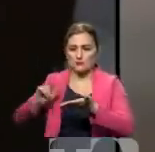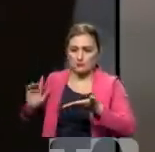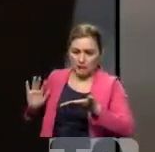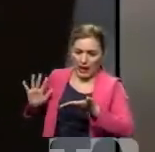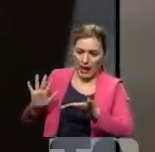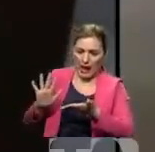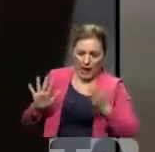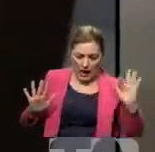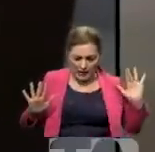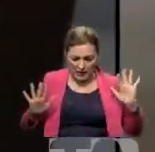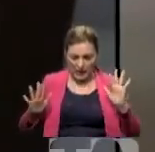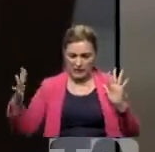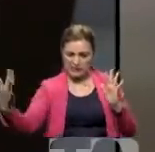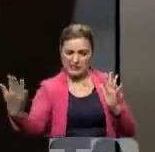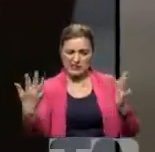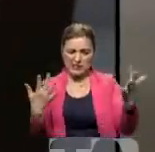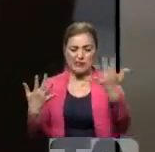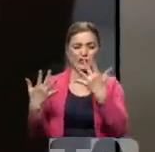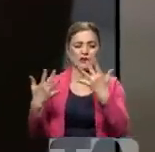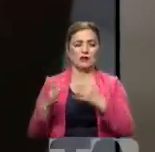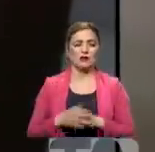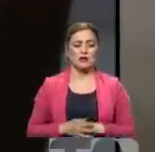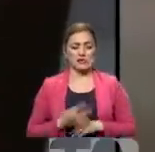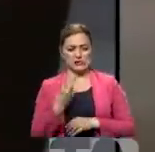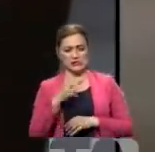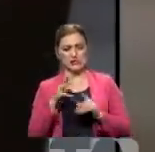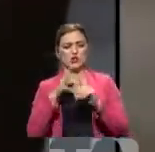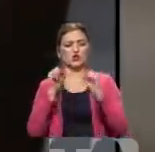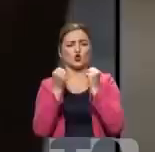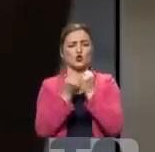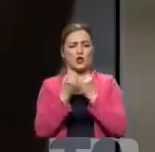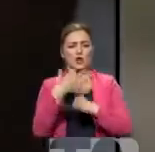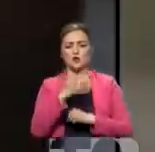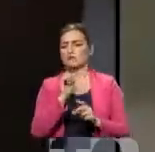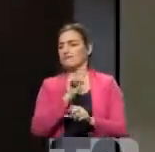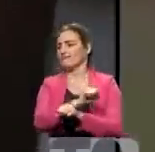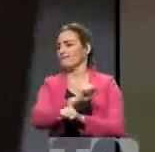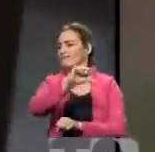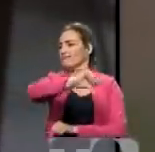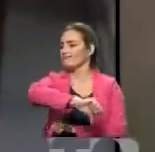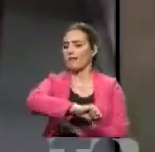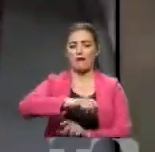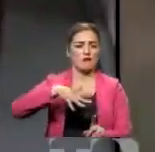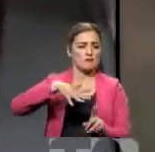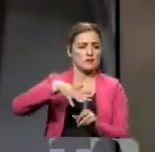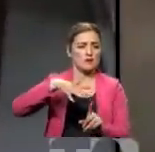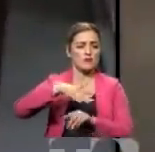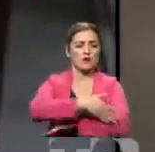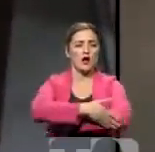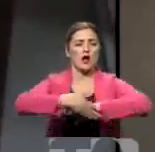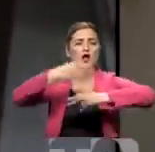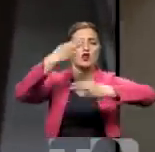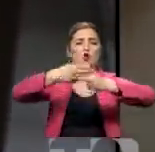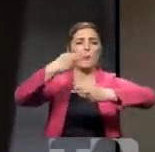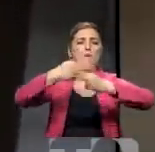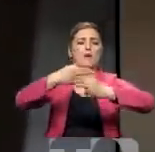que se viralizó en redes sociales y que obtuvo el rechazo de la ciudadanía. Estos hechos vandálicos, como vemos, por el sector de la calle Gran